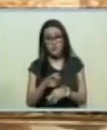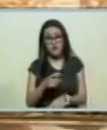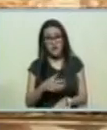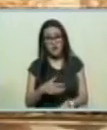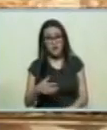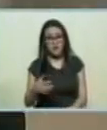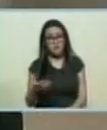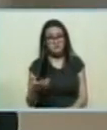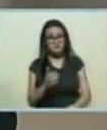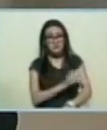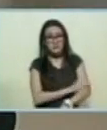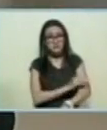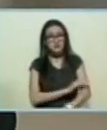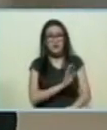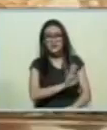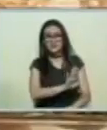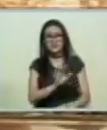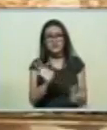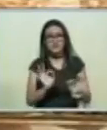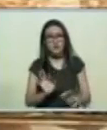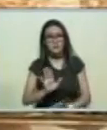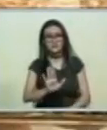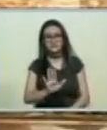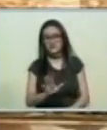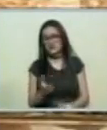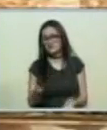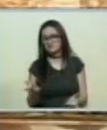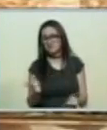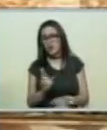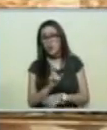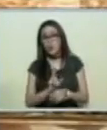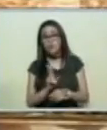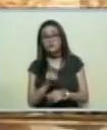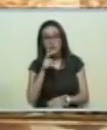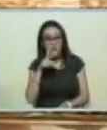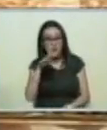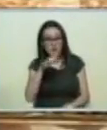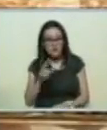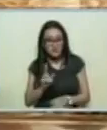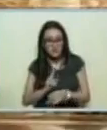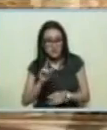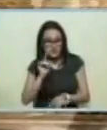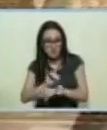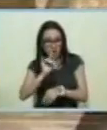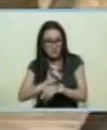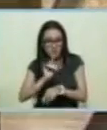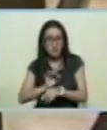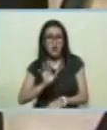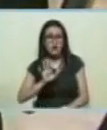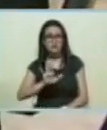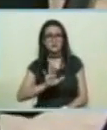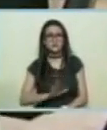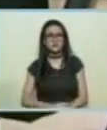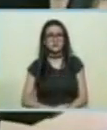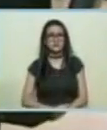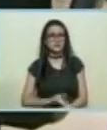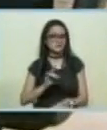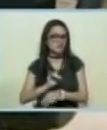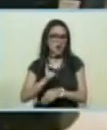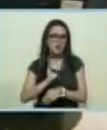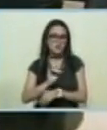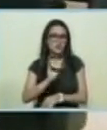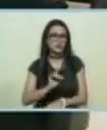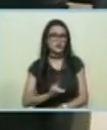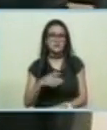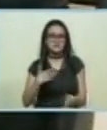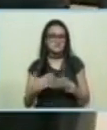burguesía. Los métodos de la burguesía son de desprecio, de utilizar al pueblo, de engañarlo. Engañarlo,